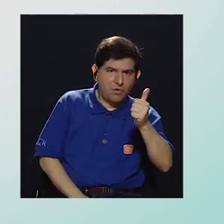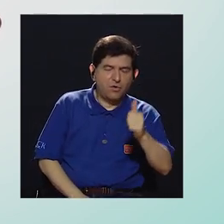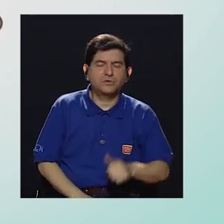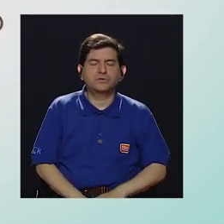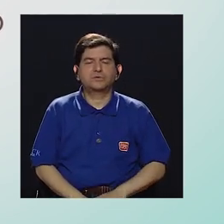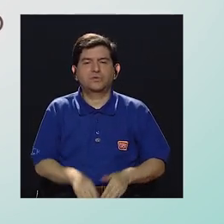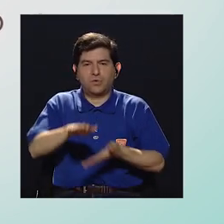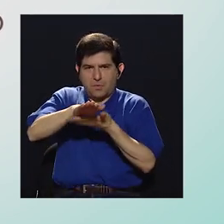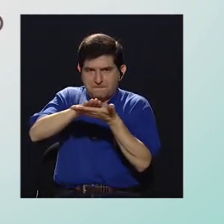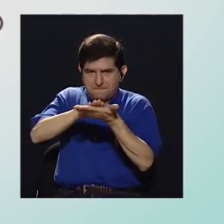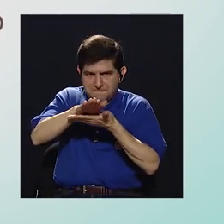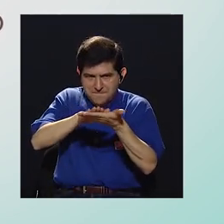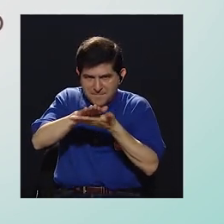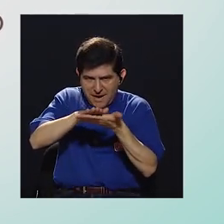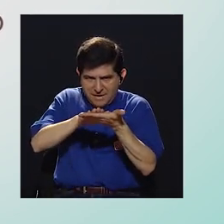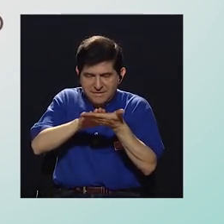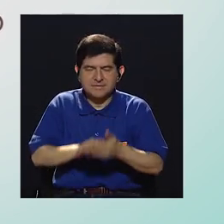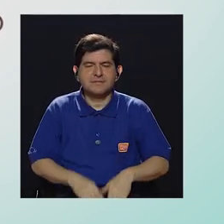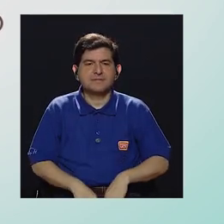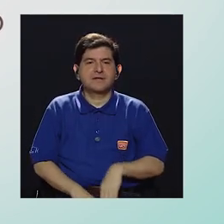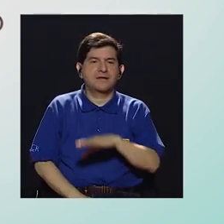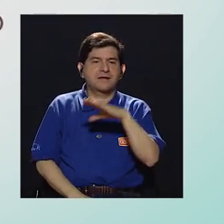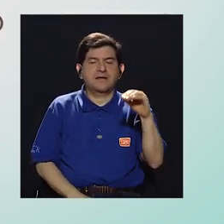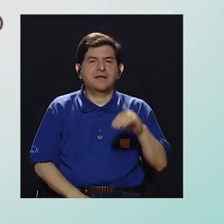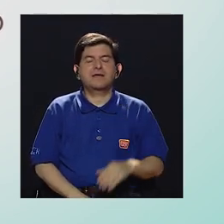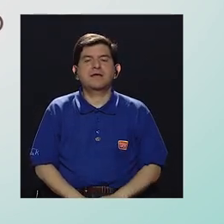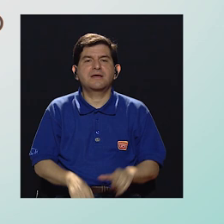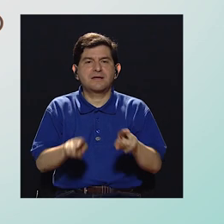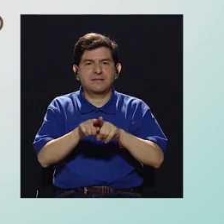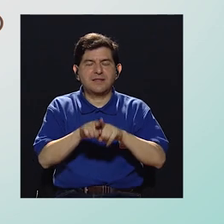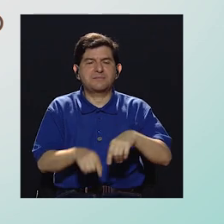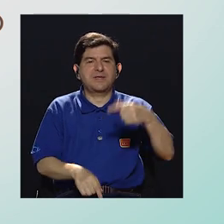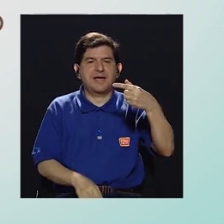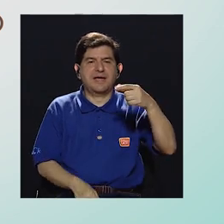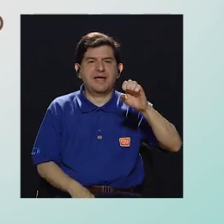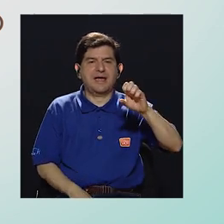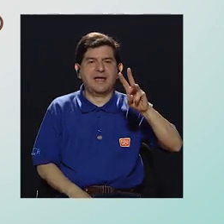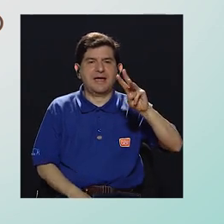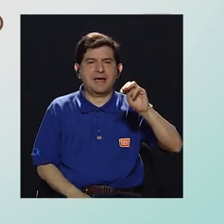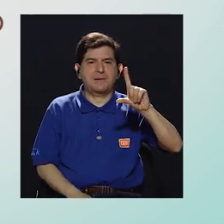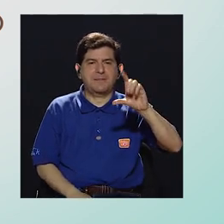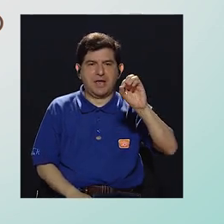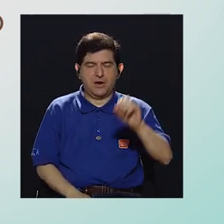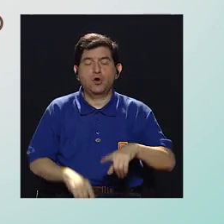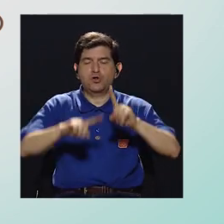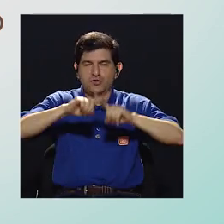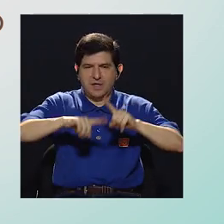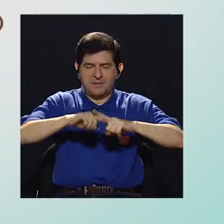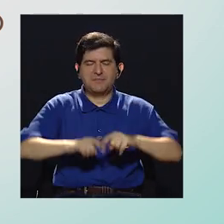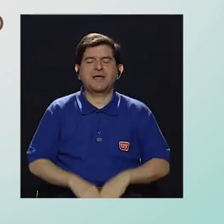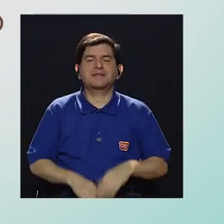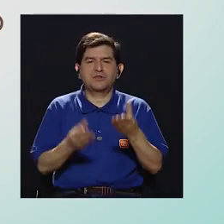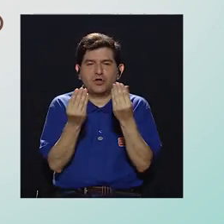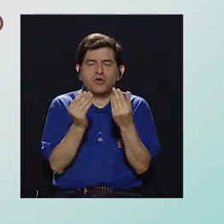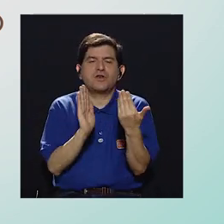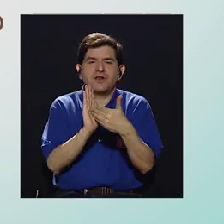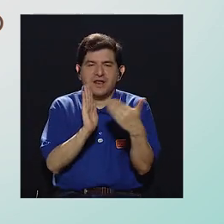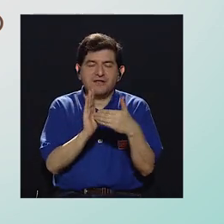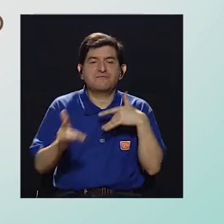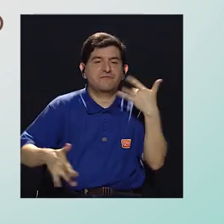planta del pie y con el gastrocnemius, que es como el gemelo. Entonces, de acuerdo al nervio que está